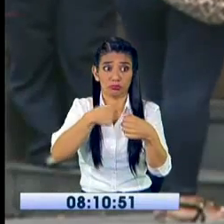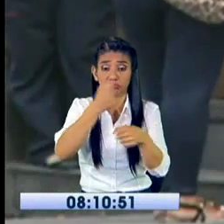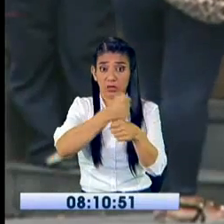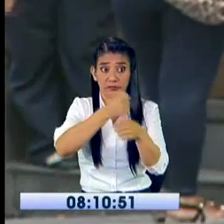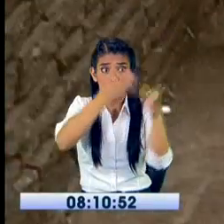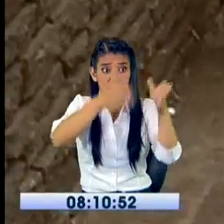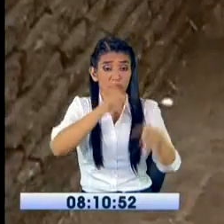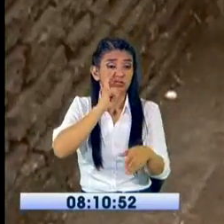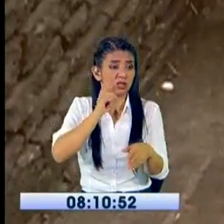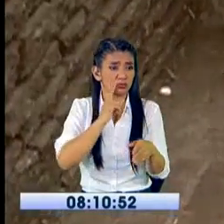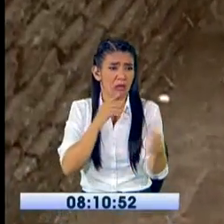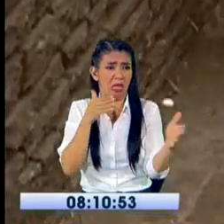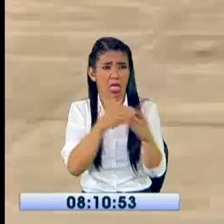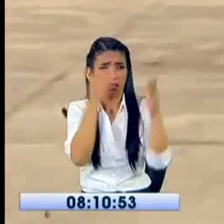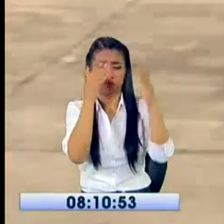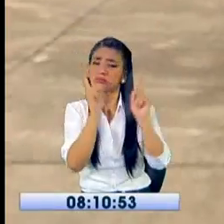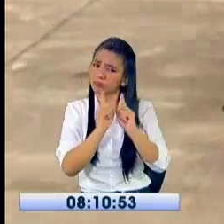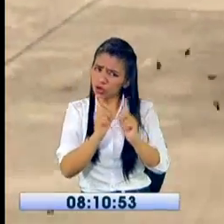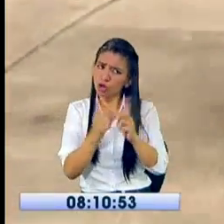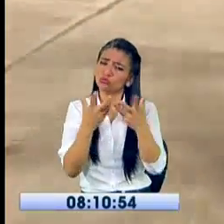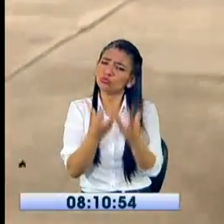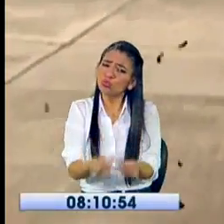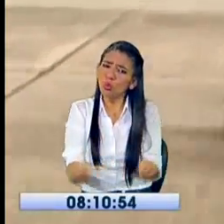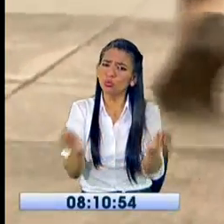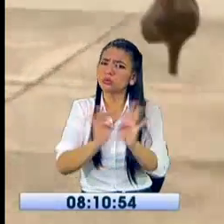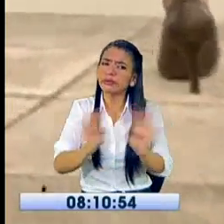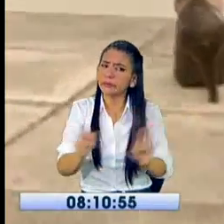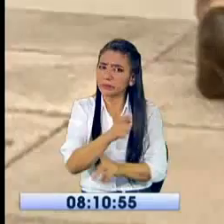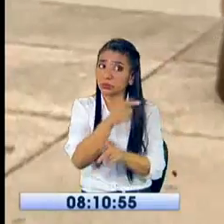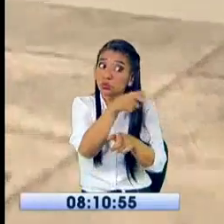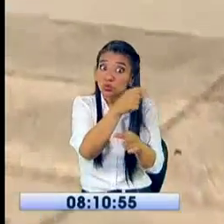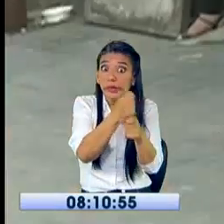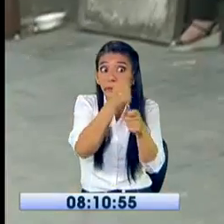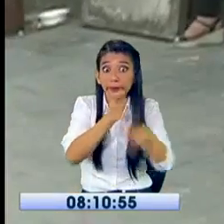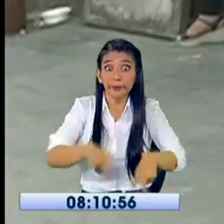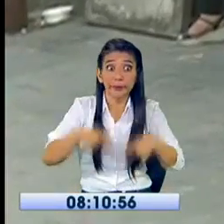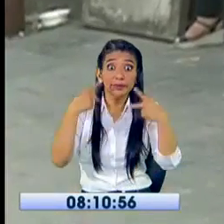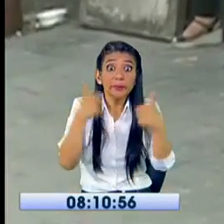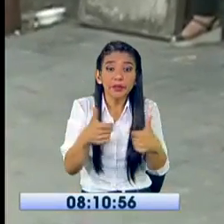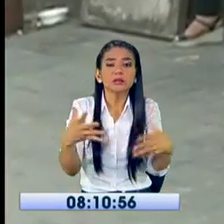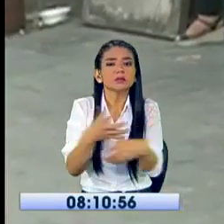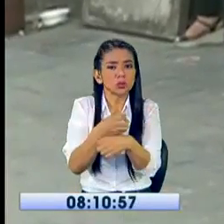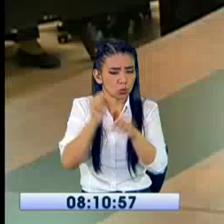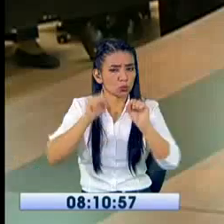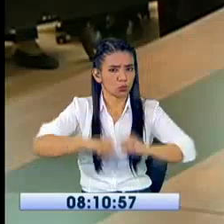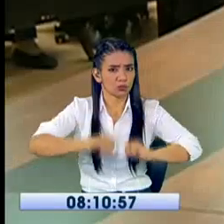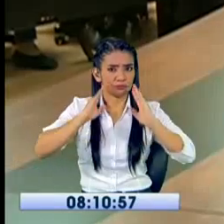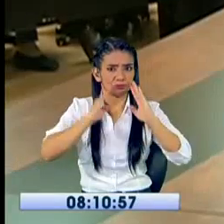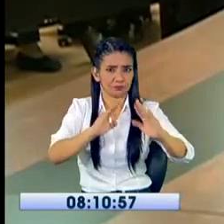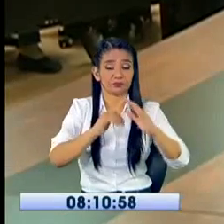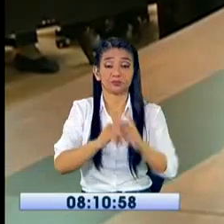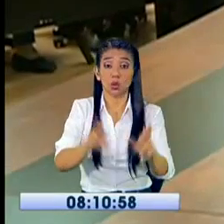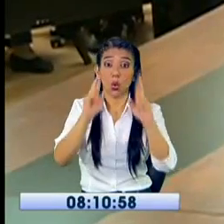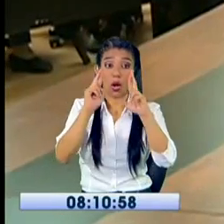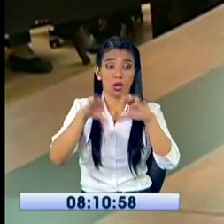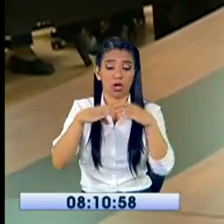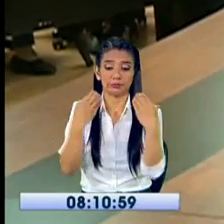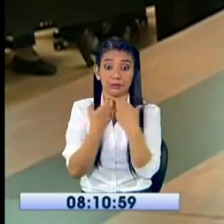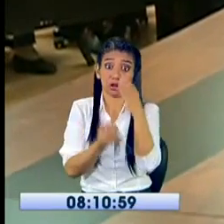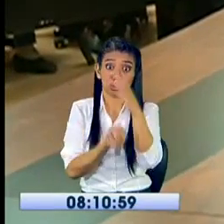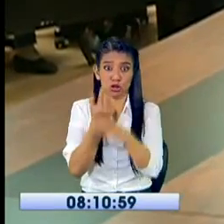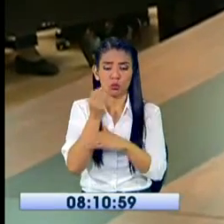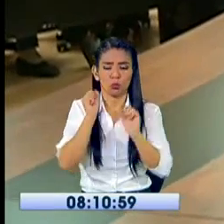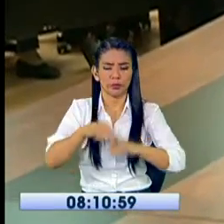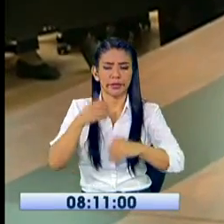eso, sociabilizar, charlar, conversar y llegar a acuerdos. Qué bueno por el alcalde, bueno esto, porque de esa manera